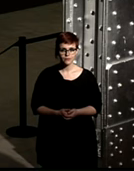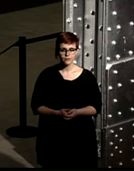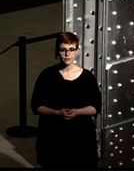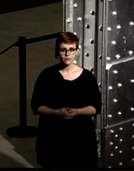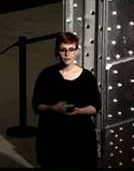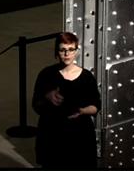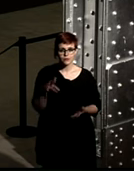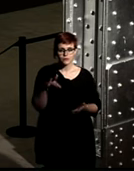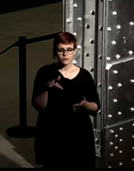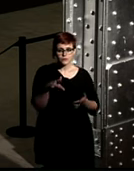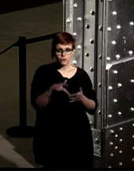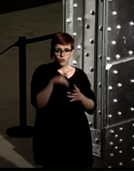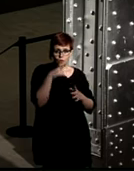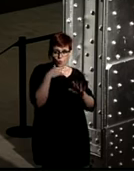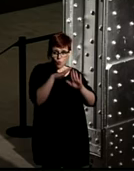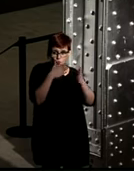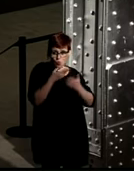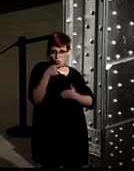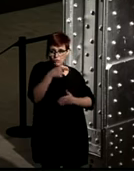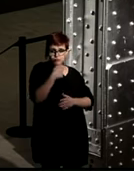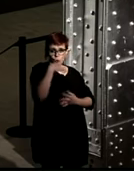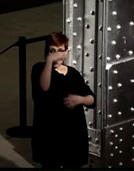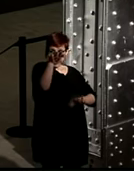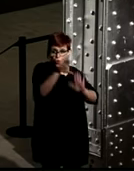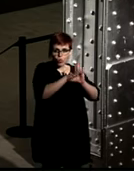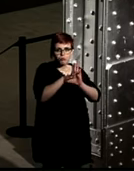Ahí fuera el único que tiene código eres tú.